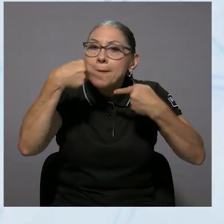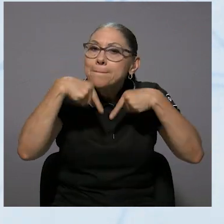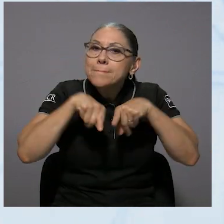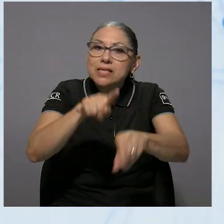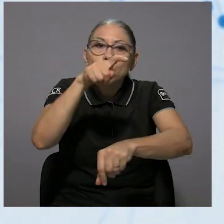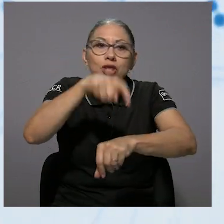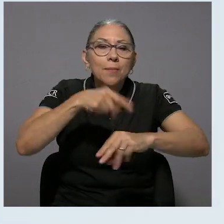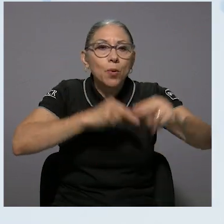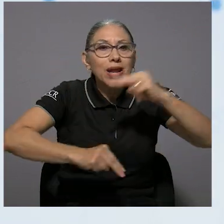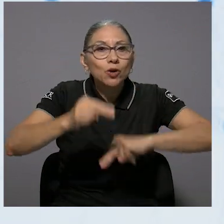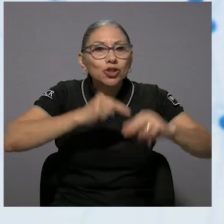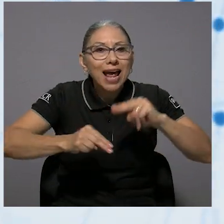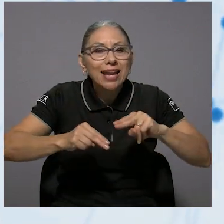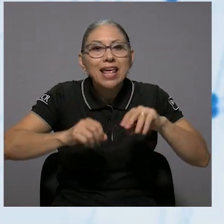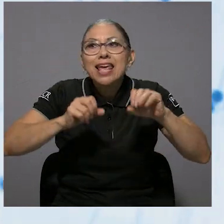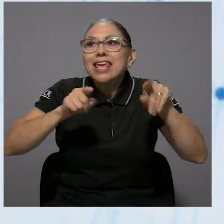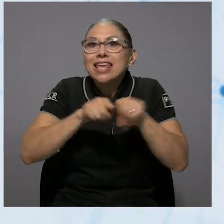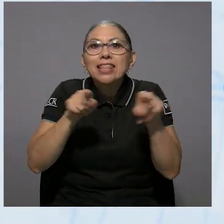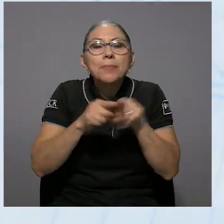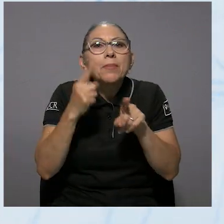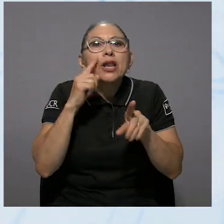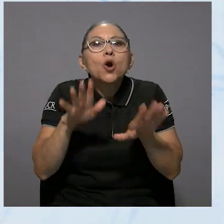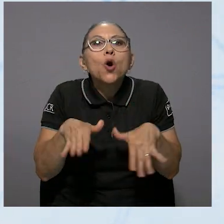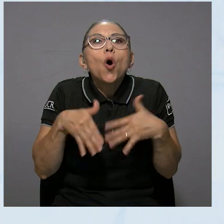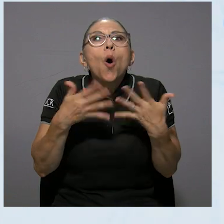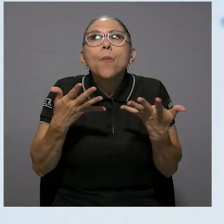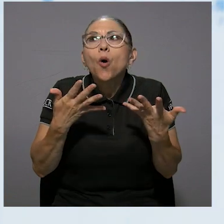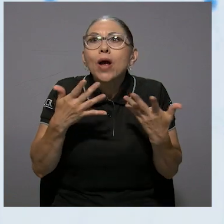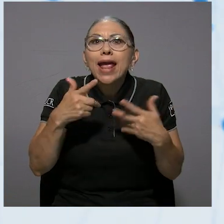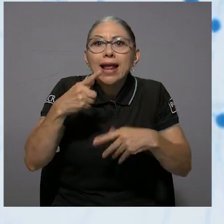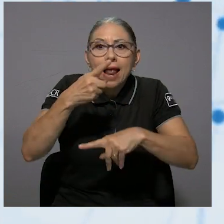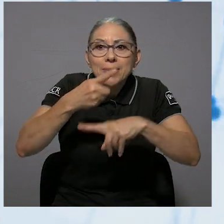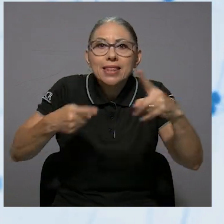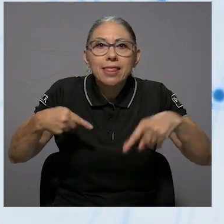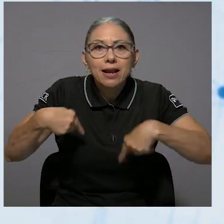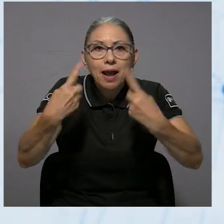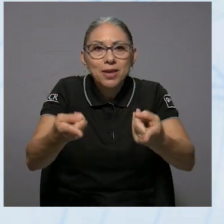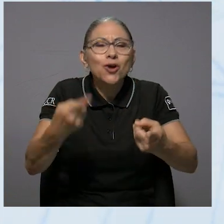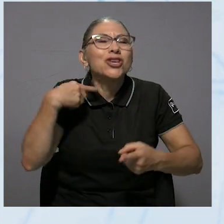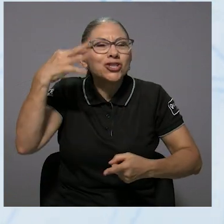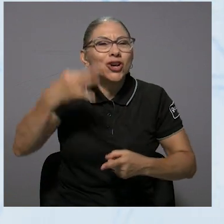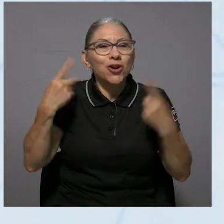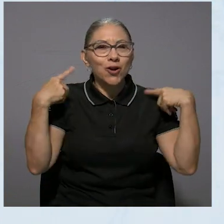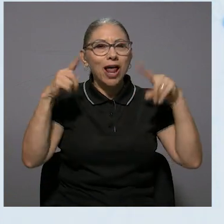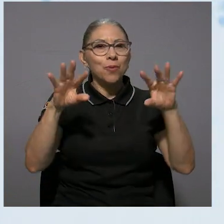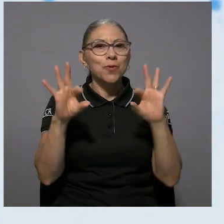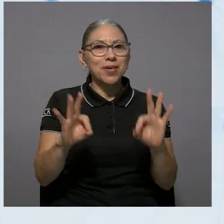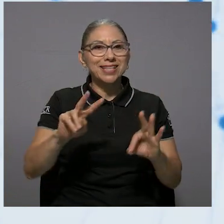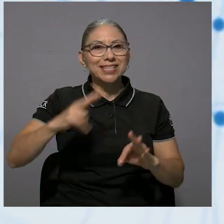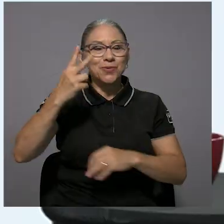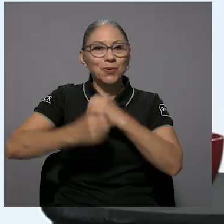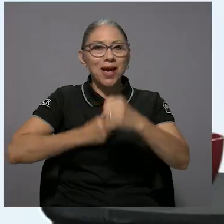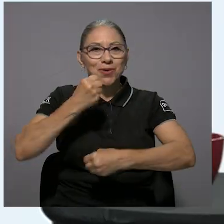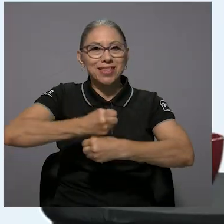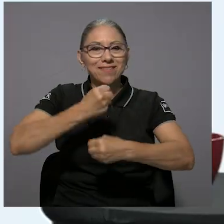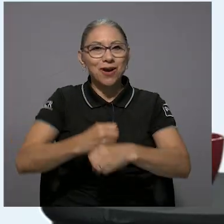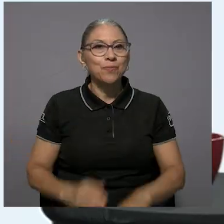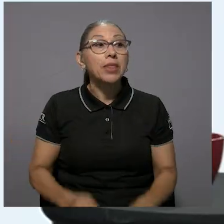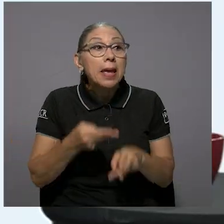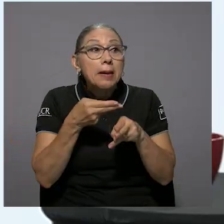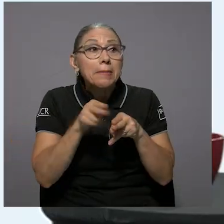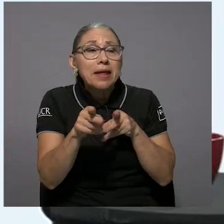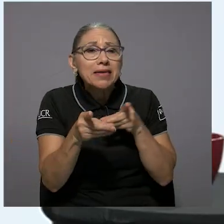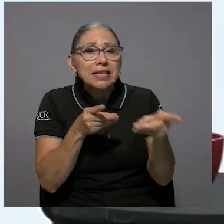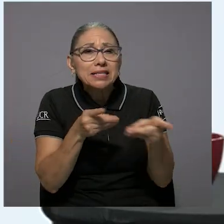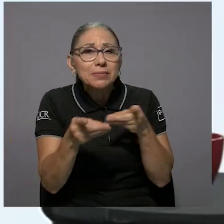y cómo encontrarnos a mitad del camino. Y creo que esa es una parte que lo hemos logrado bastante bien ya para el segundo año de trabajo. Una muy breve